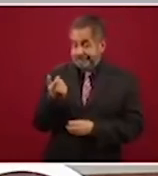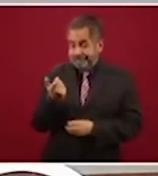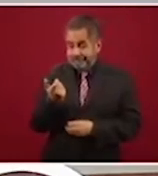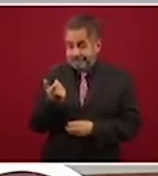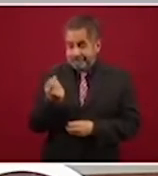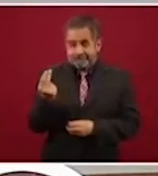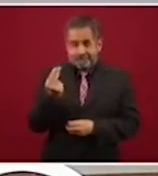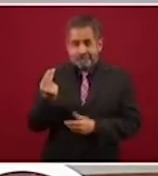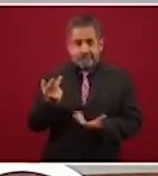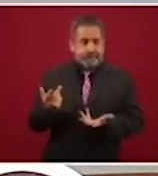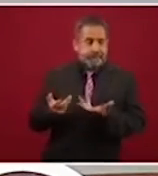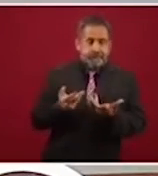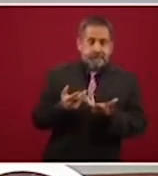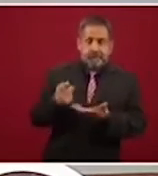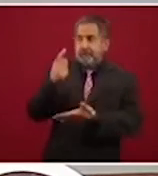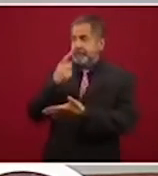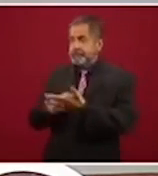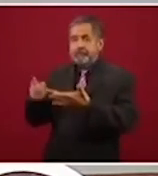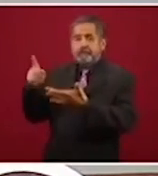pues tendríamos que cancelar